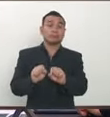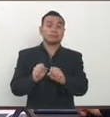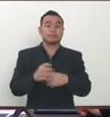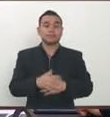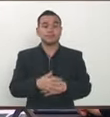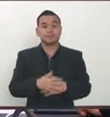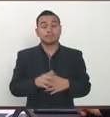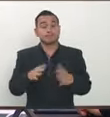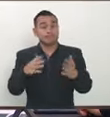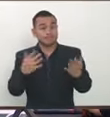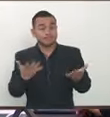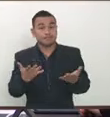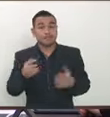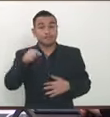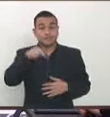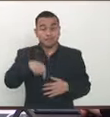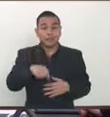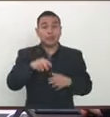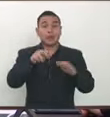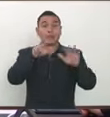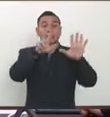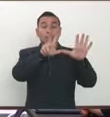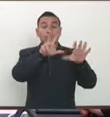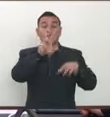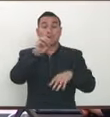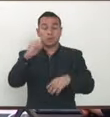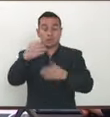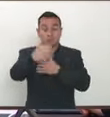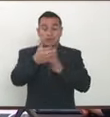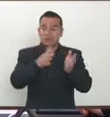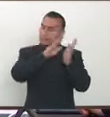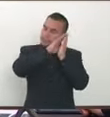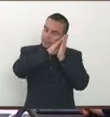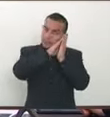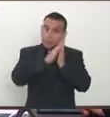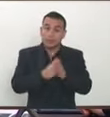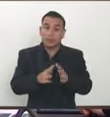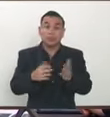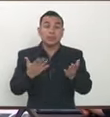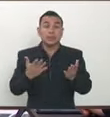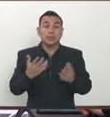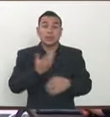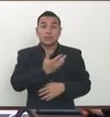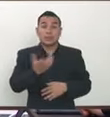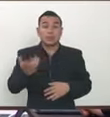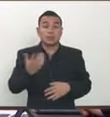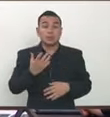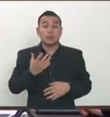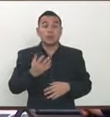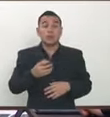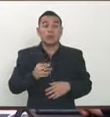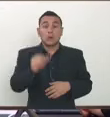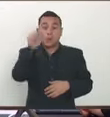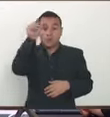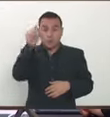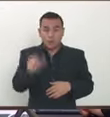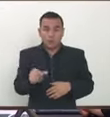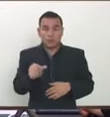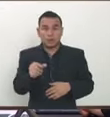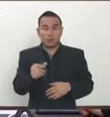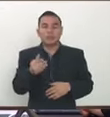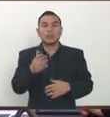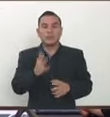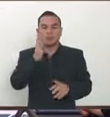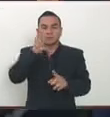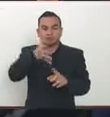hospital. Entonces vamos a establecer 800 habitaciones con convenios de los hoteles, los vamos a cerrar sanitariamente y vamos a